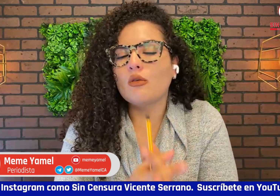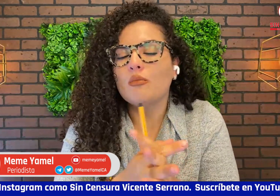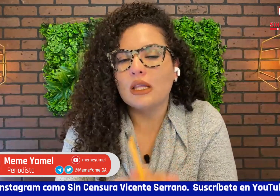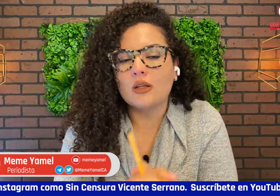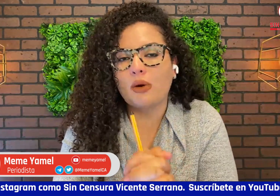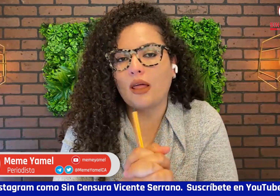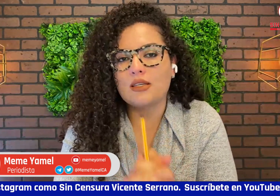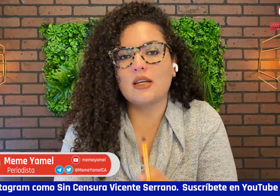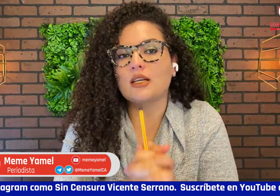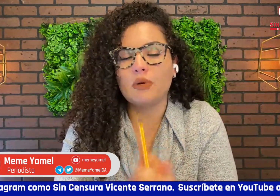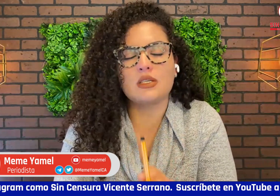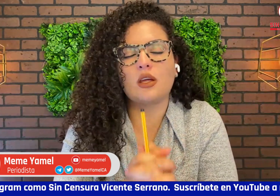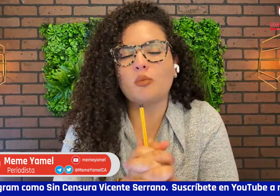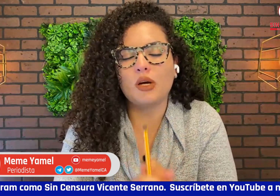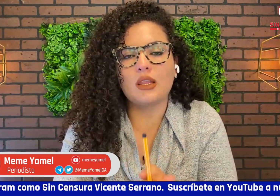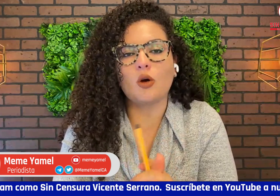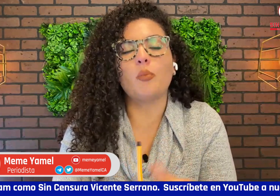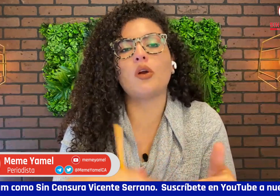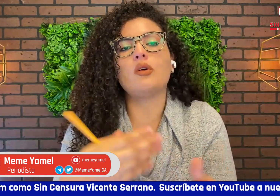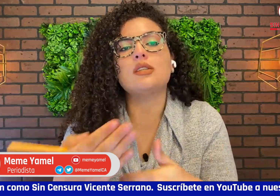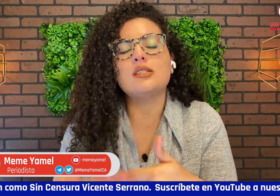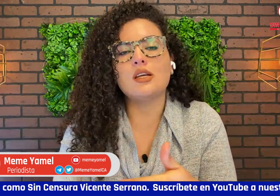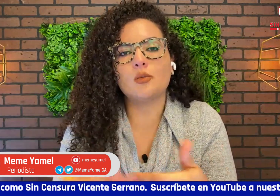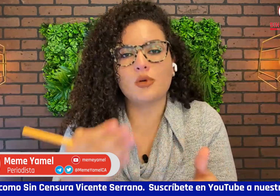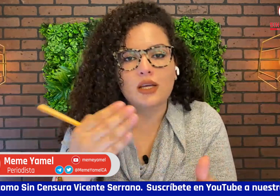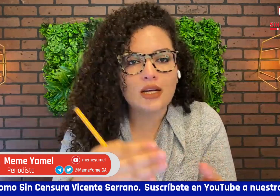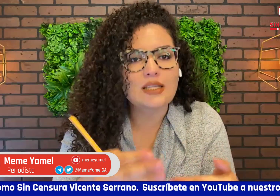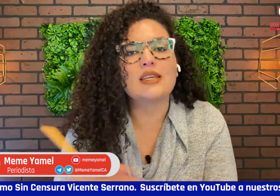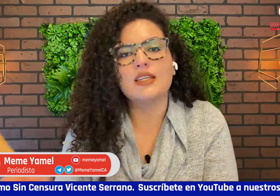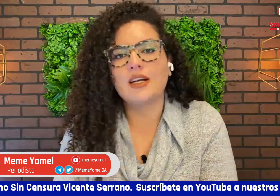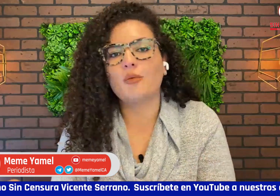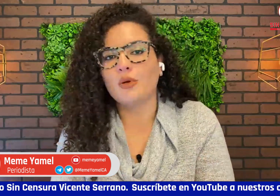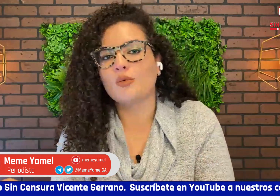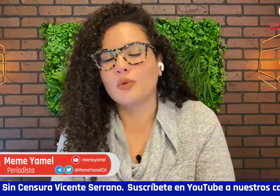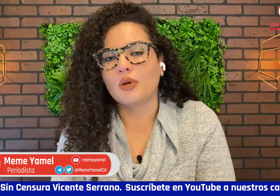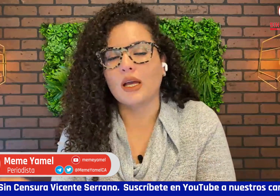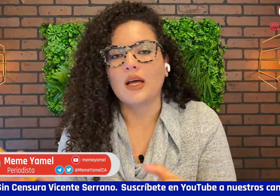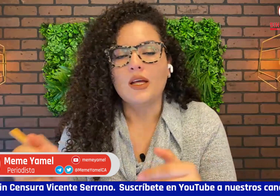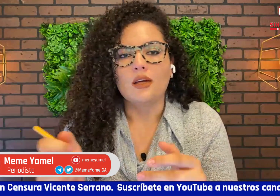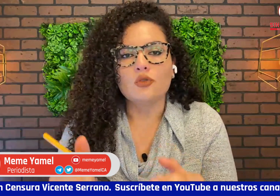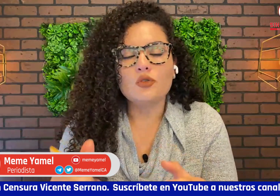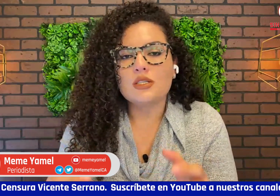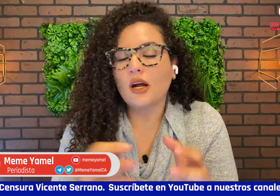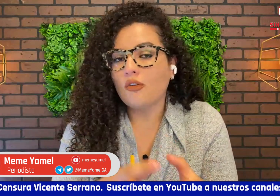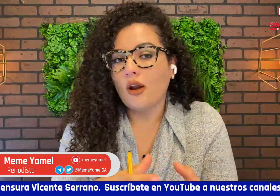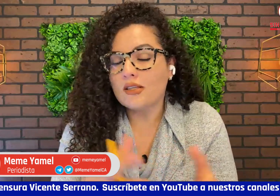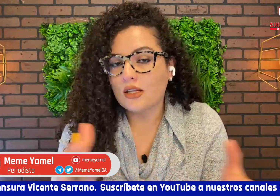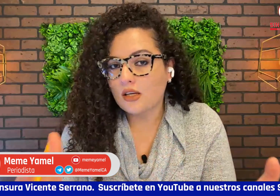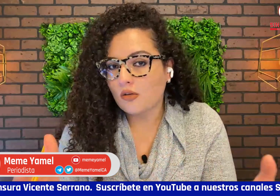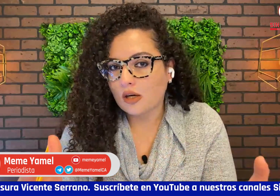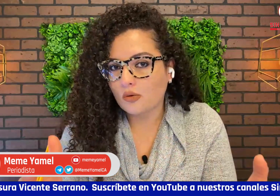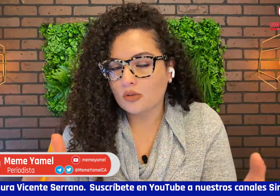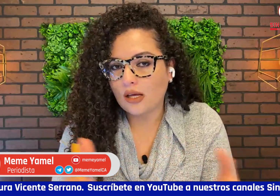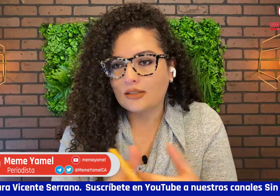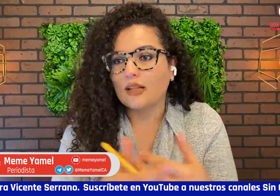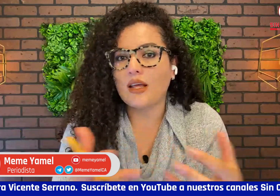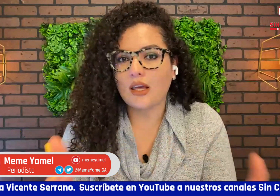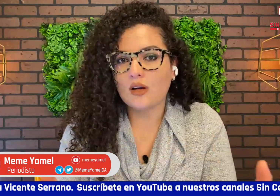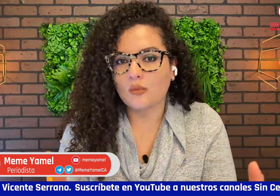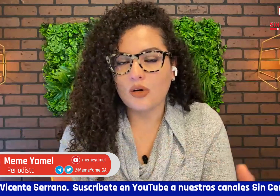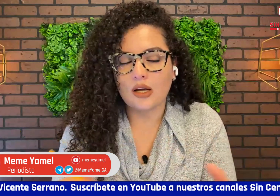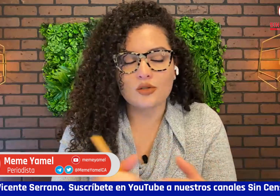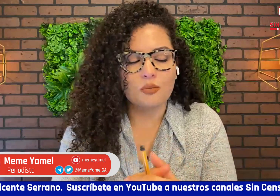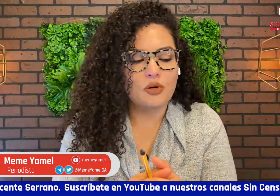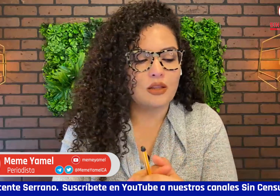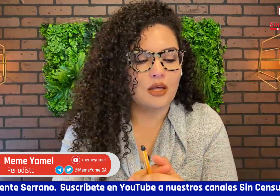ningún argumento para decir que es perseguido político, pero lo está haciendo porque quiere incidir en la opinión pública. Entonces, Ricardo Anaya está haciendo esta justa estrategia